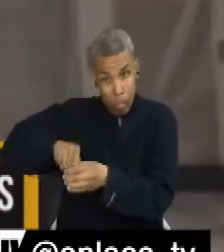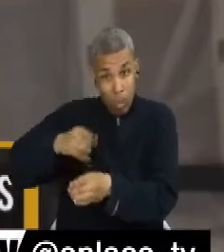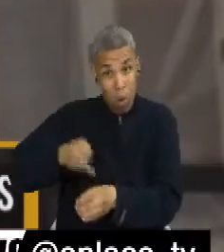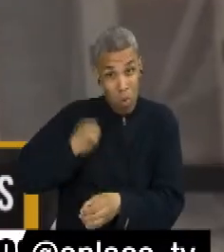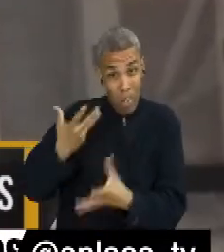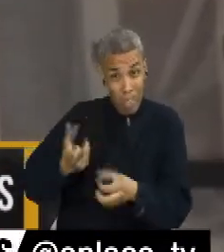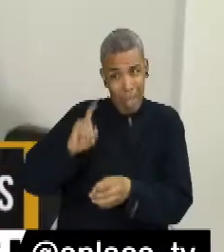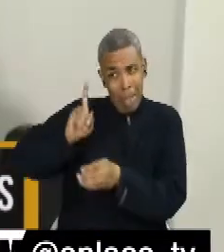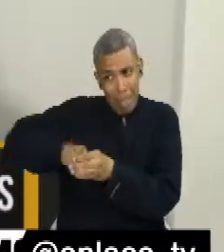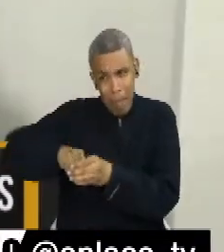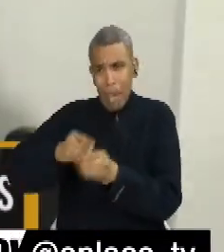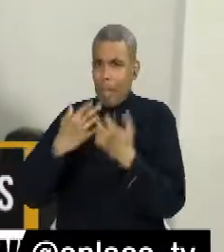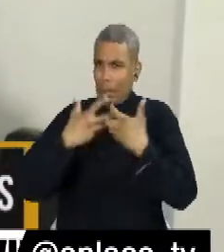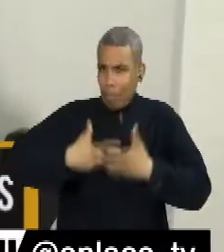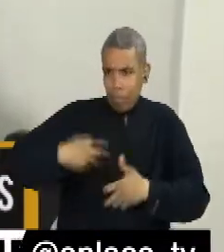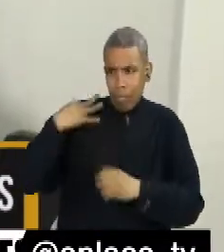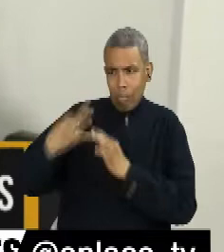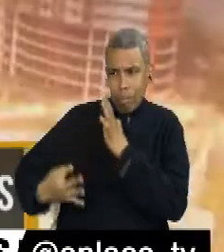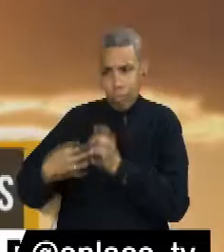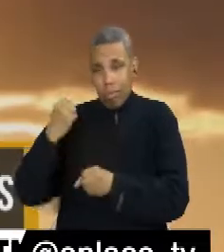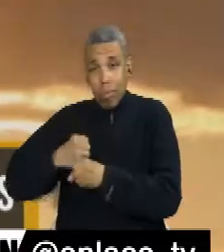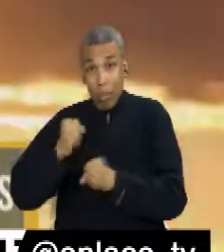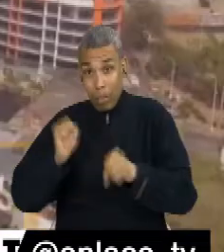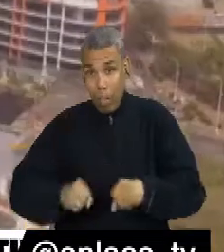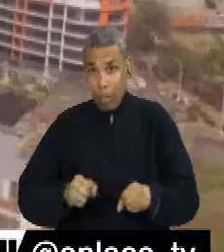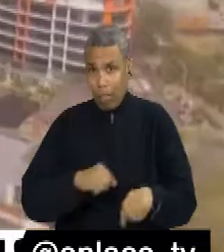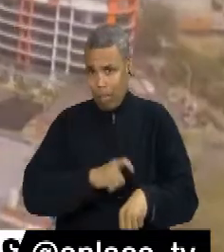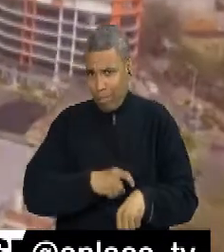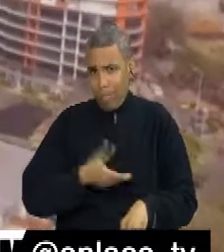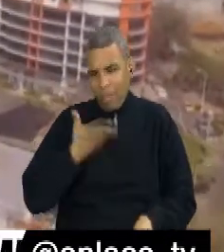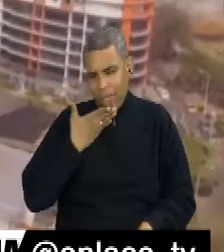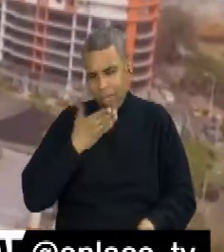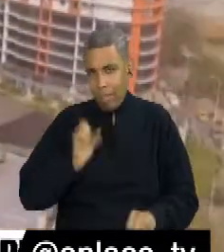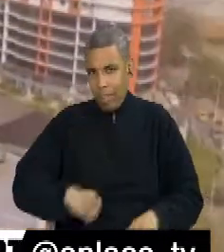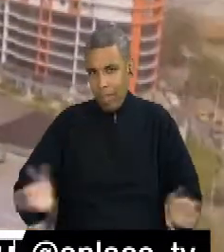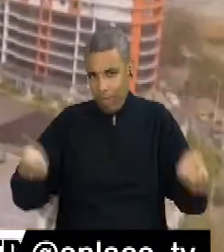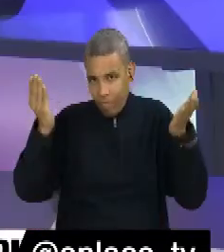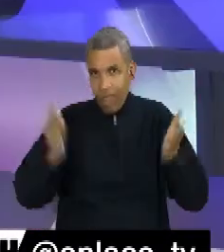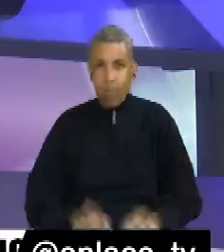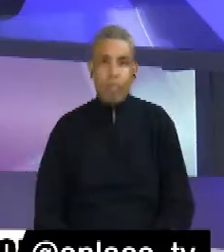para los empresarios comprometidos con el desarrollo de la bella Hija del Sol.